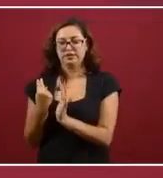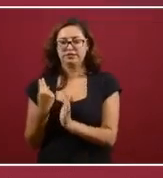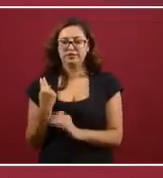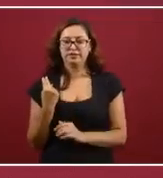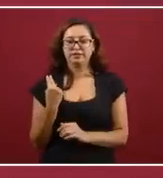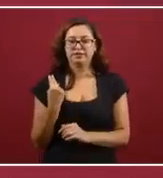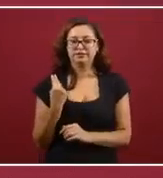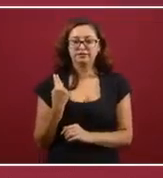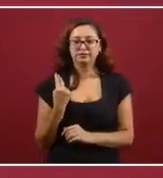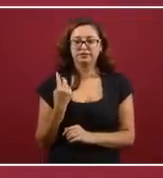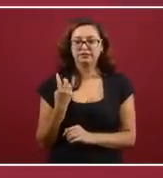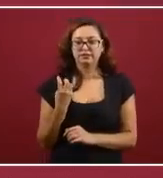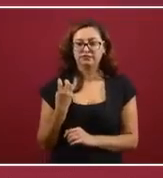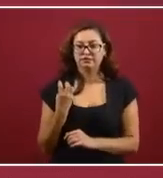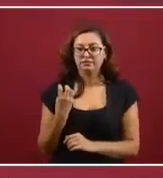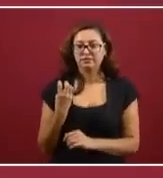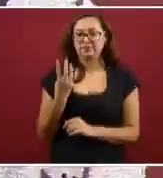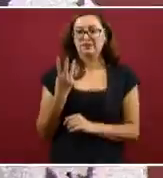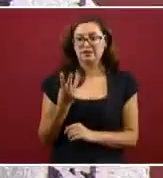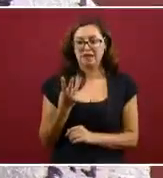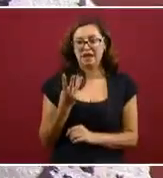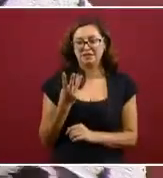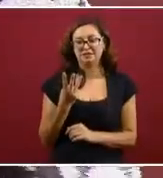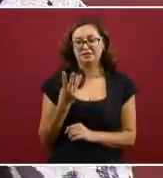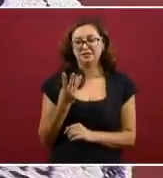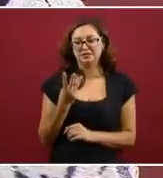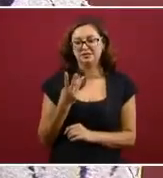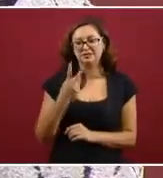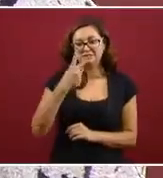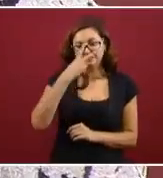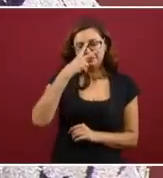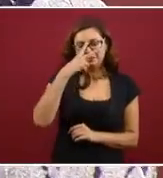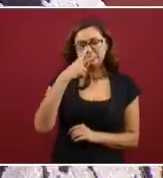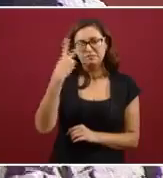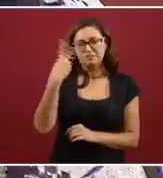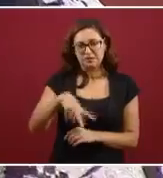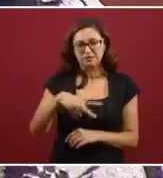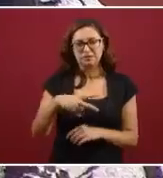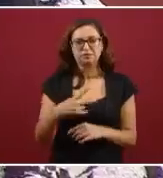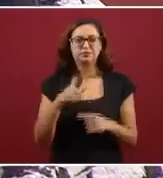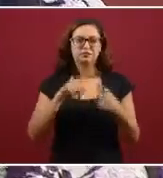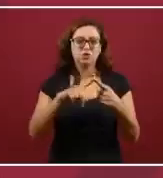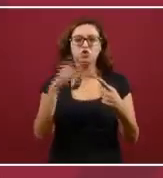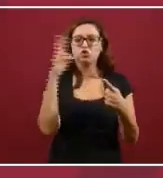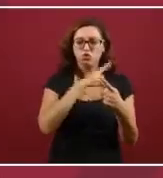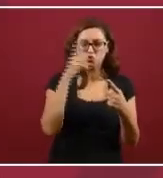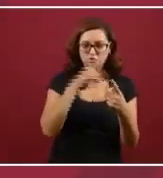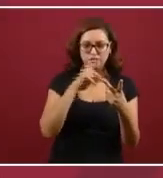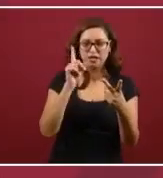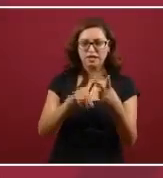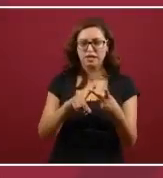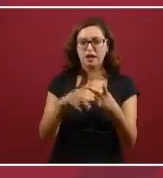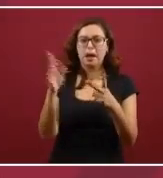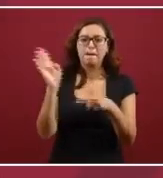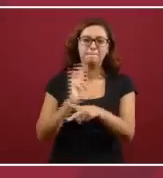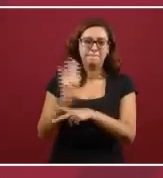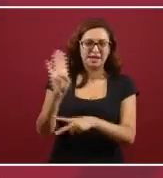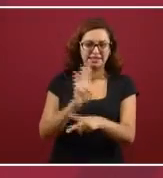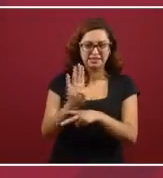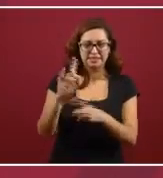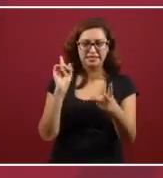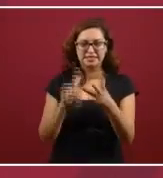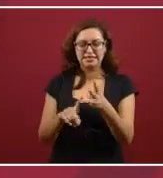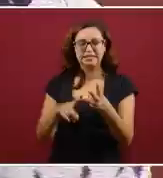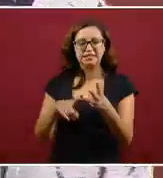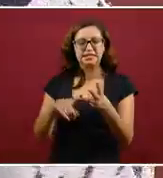también la imposición de aranceles de parte de México a otros tres productos, unos venían de Rusia, unos venían de Brasil y unos de